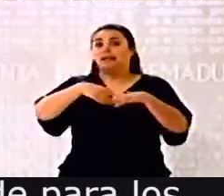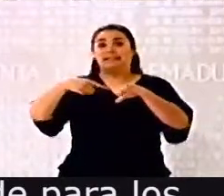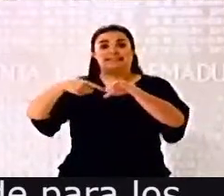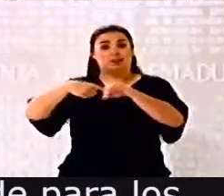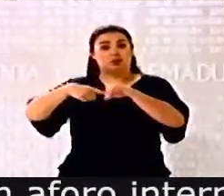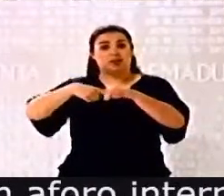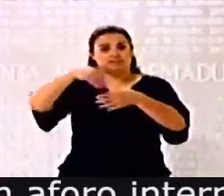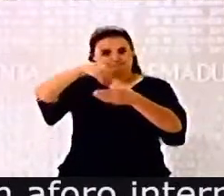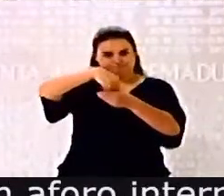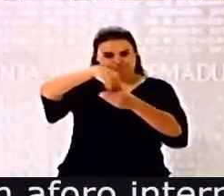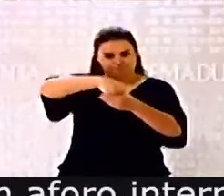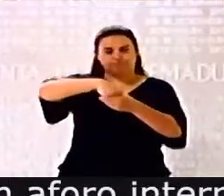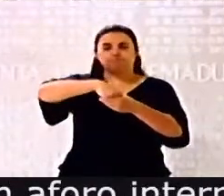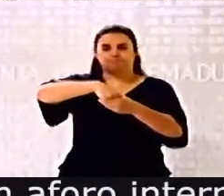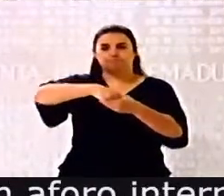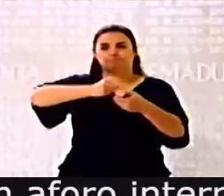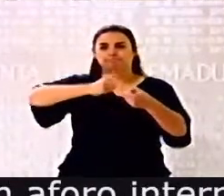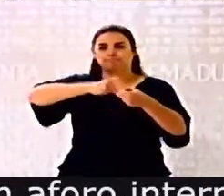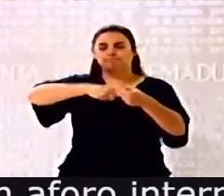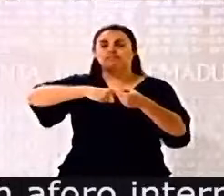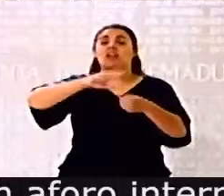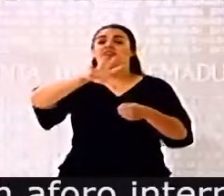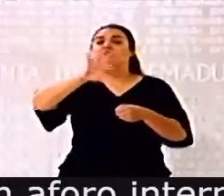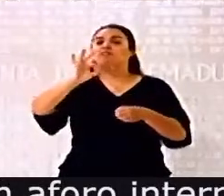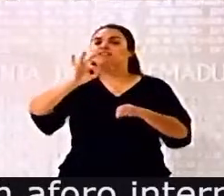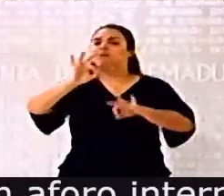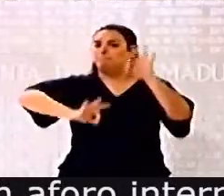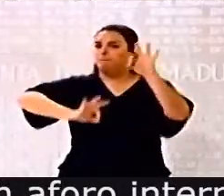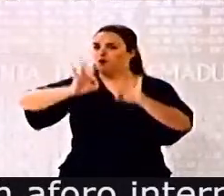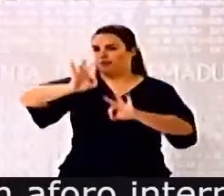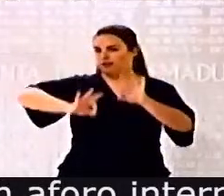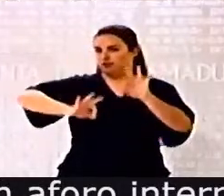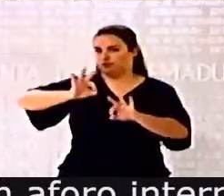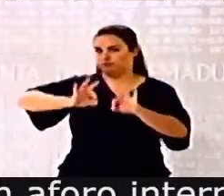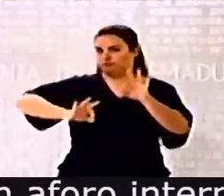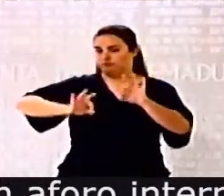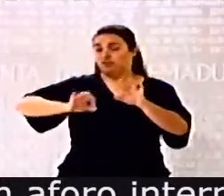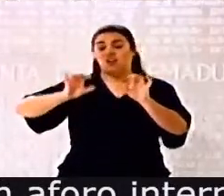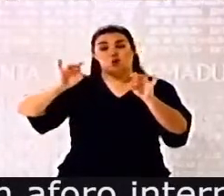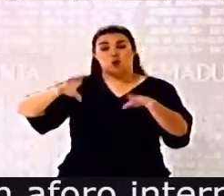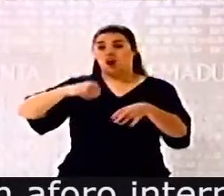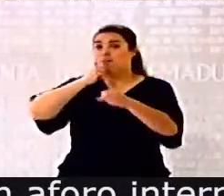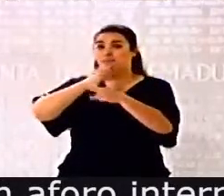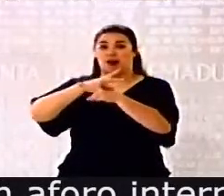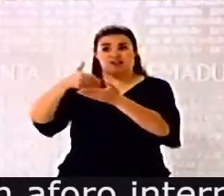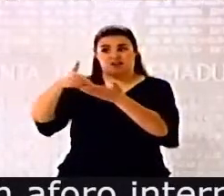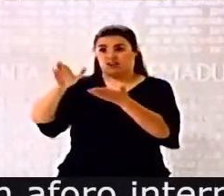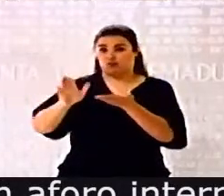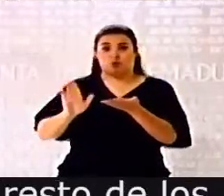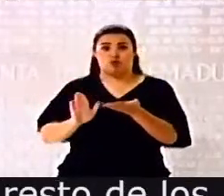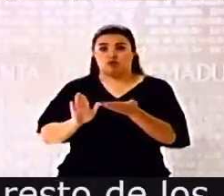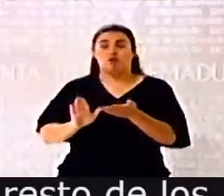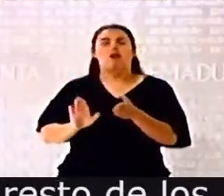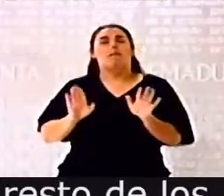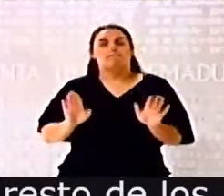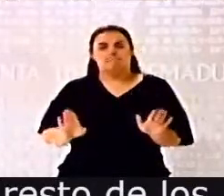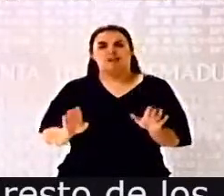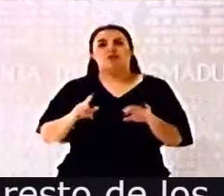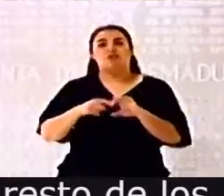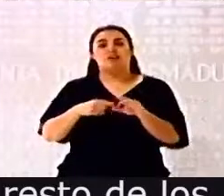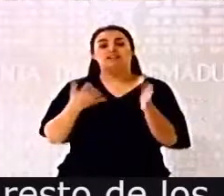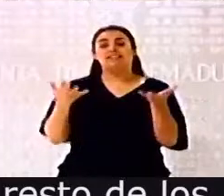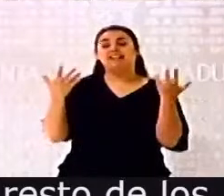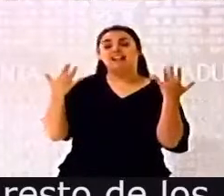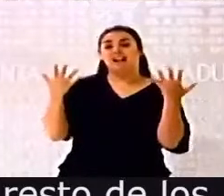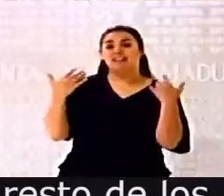discotecas tendrán un aforo interno del 50%, como se permite en el resto de los bares, y tendrán un aforo en sus